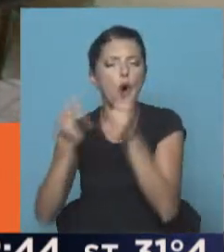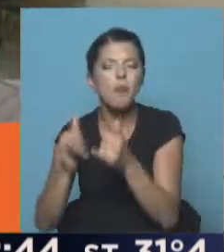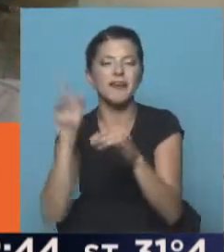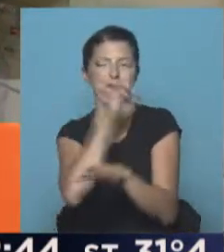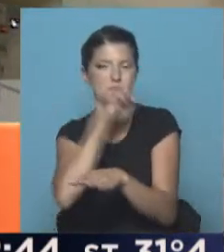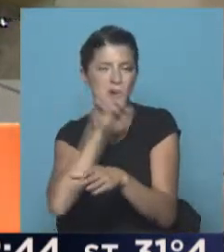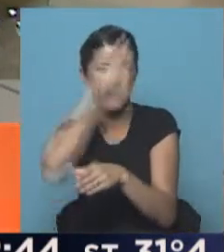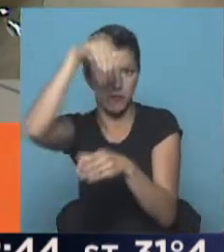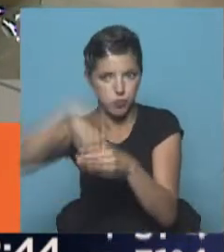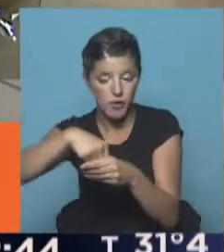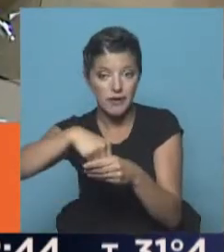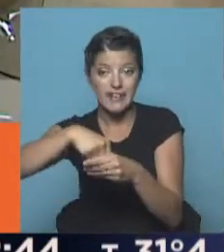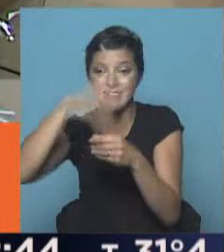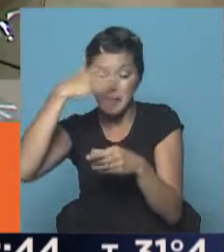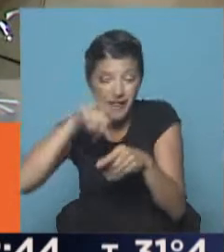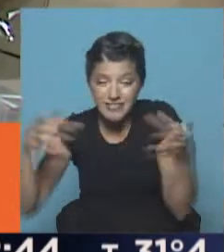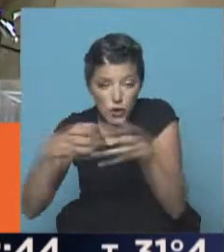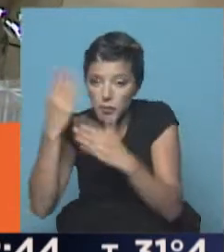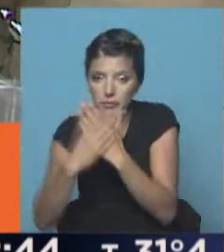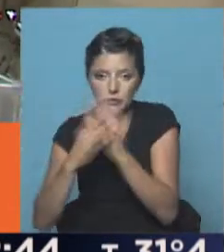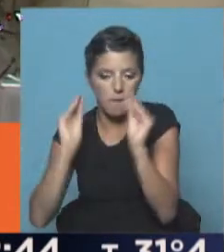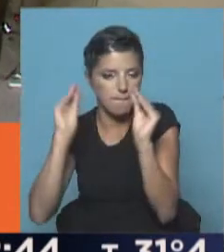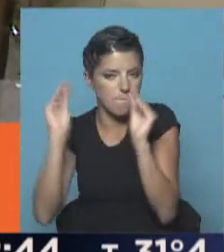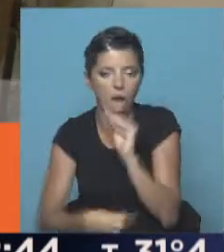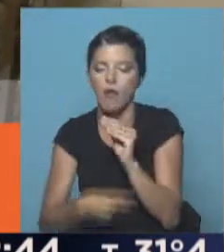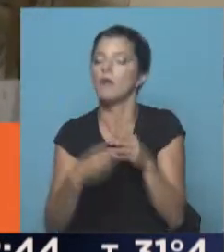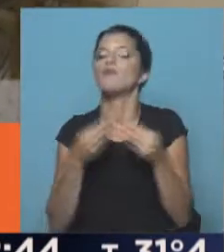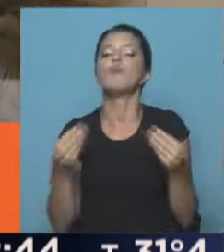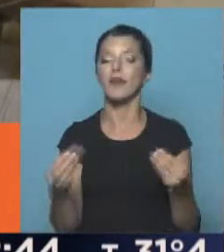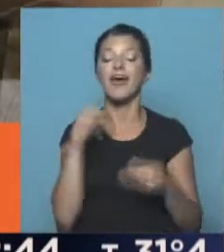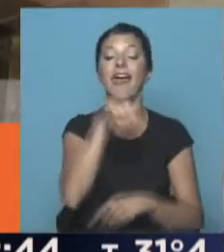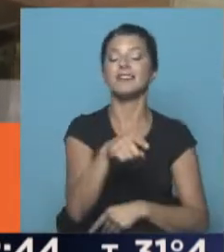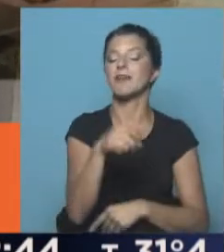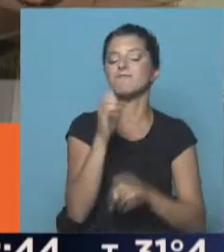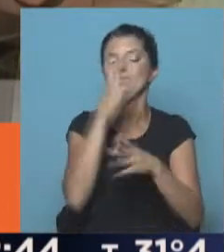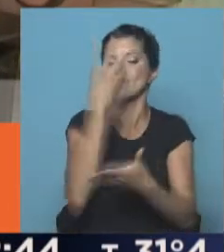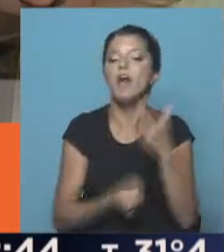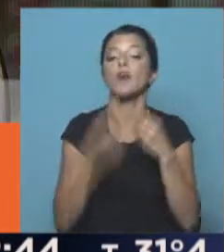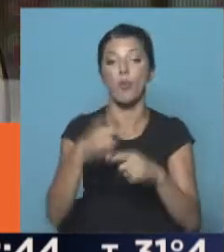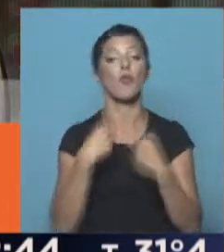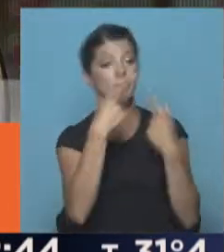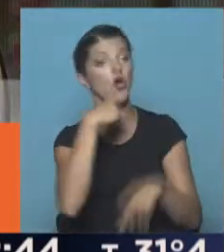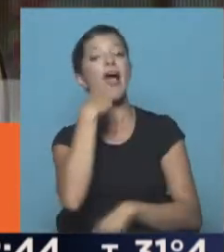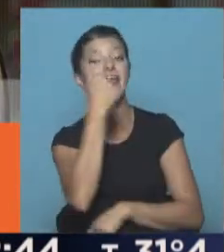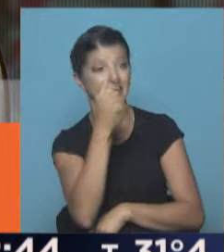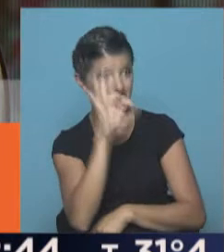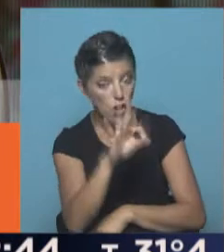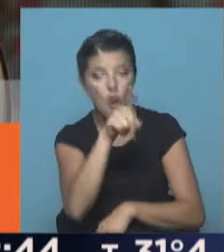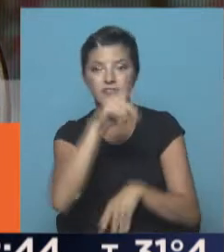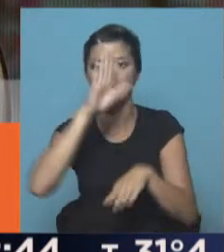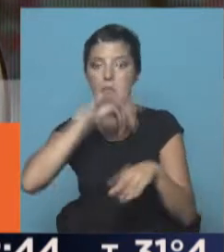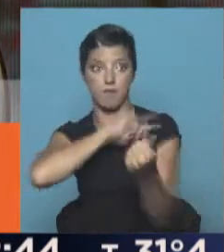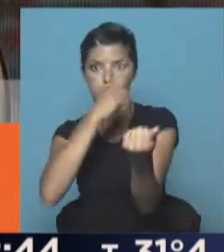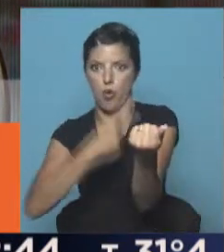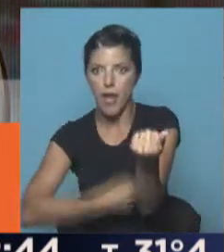y demás y eso fracaso o fracaso porque entre otras cosas ella cometió el error de darle a su hijo todo el poder y el manejo de una caja inmensa con